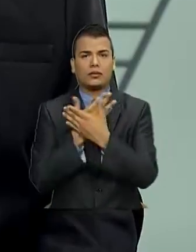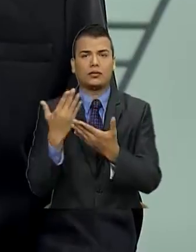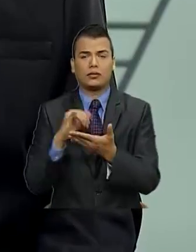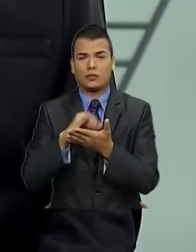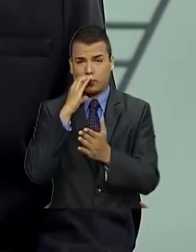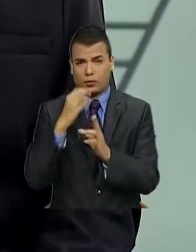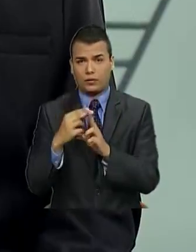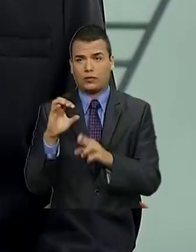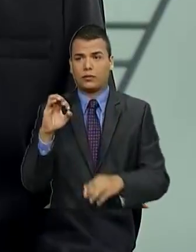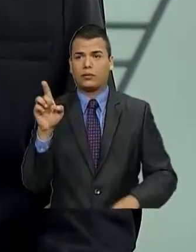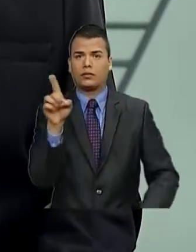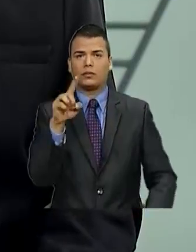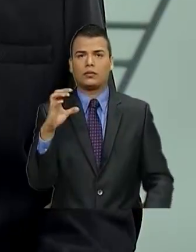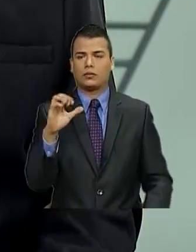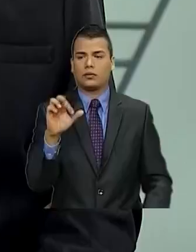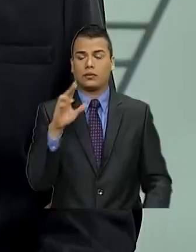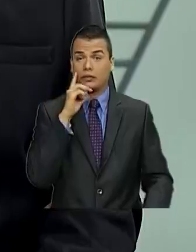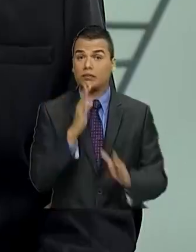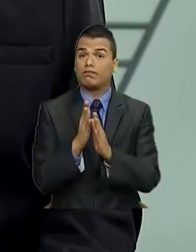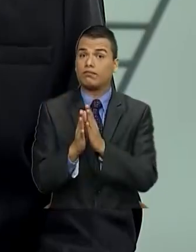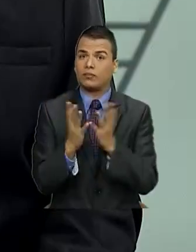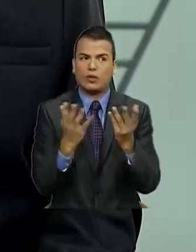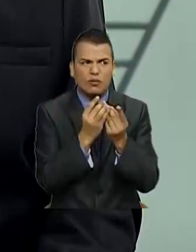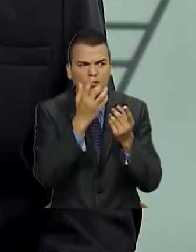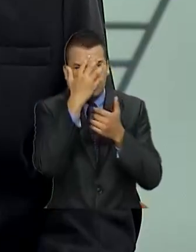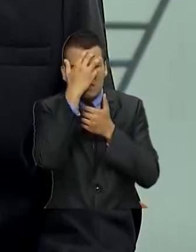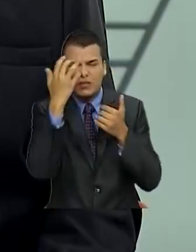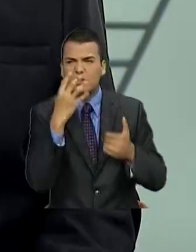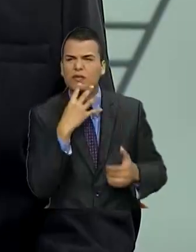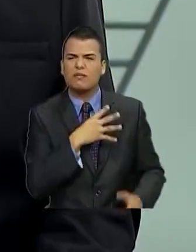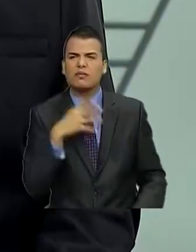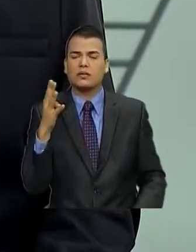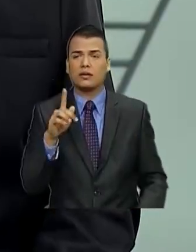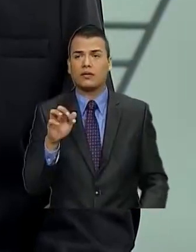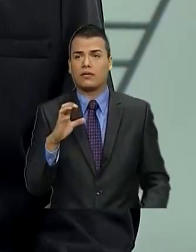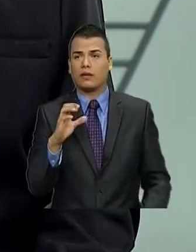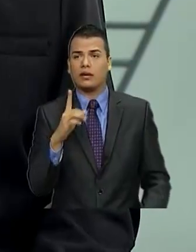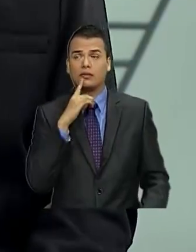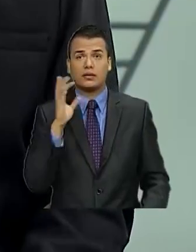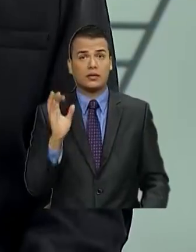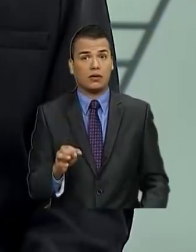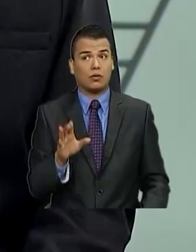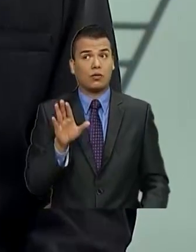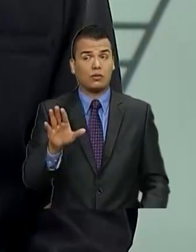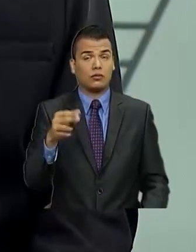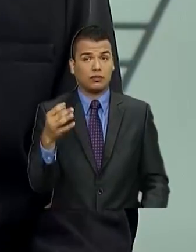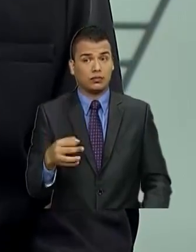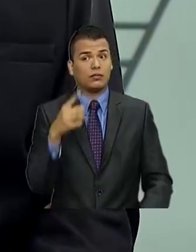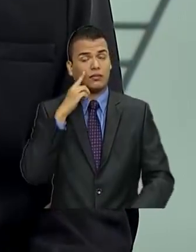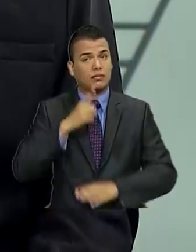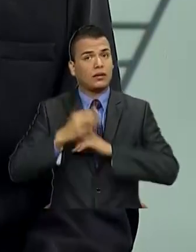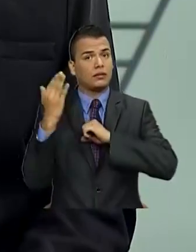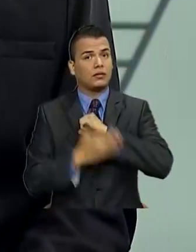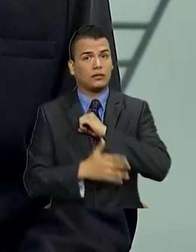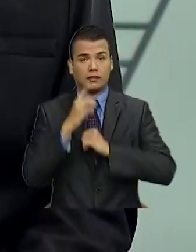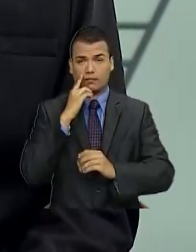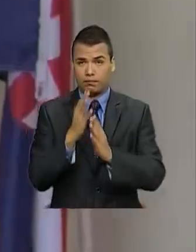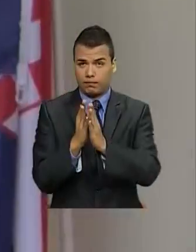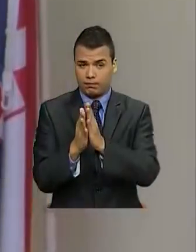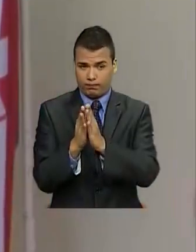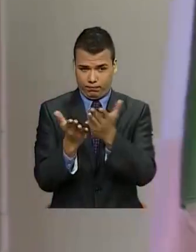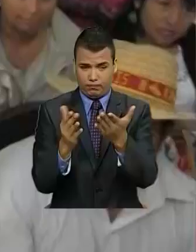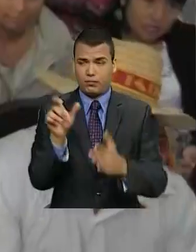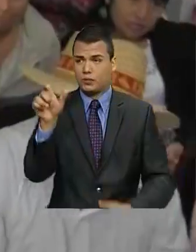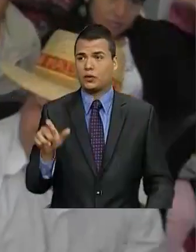Naranjo, y sostuvo que las disidencias de las FARC serán puestas en cintura, informa el corresponsal Gustavo Alzate.